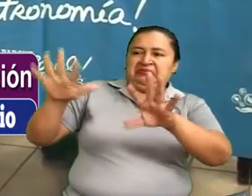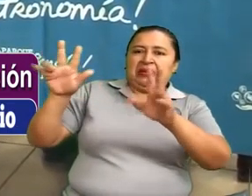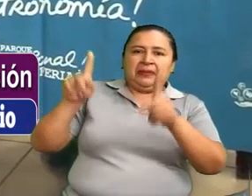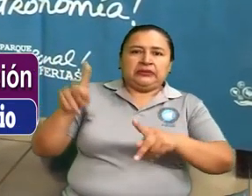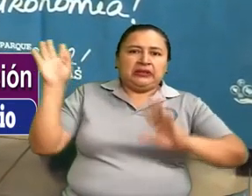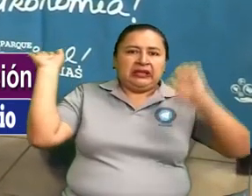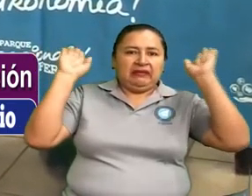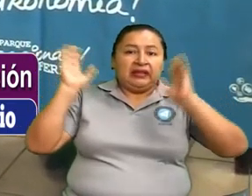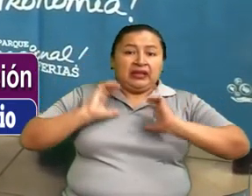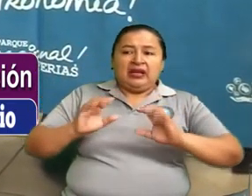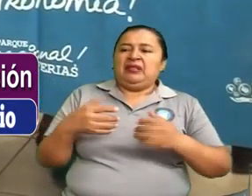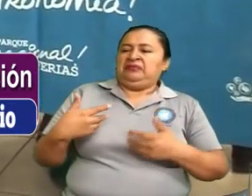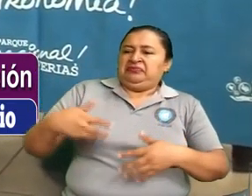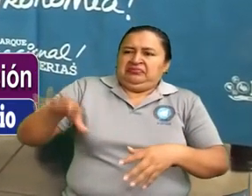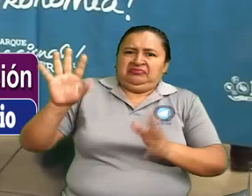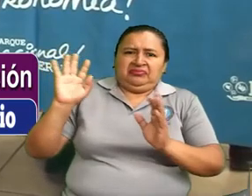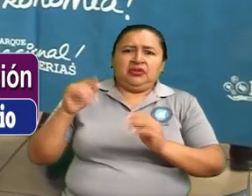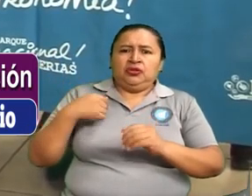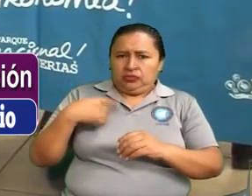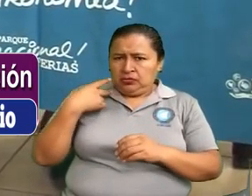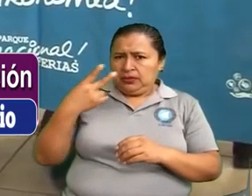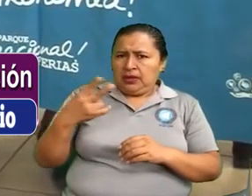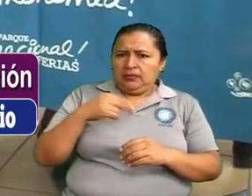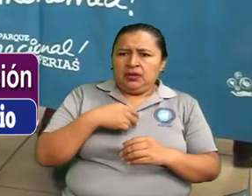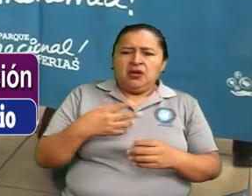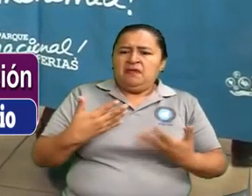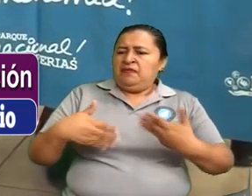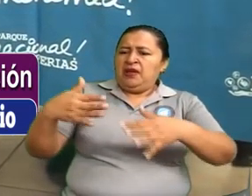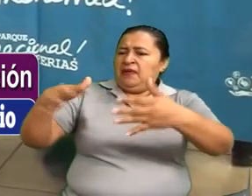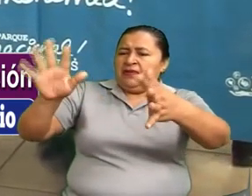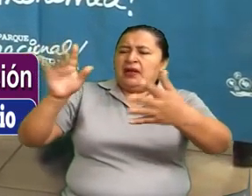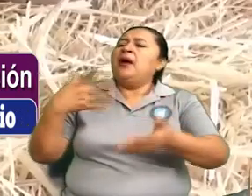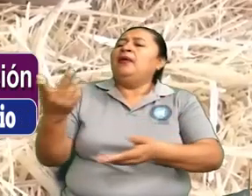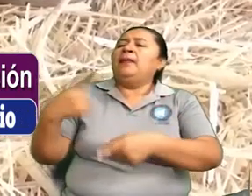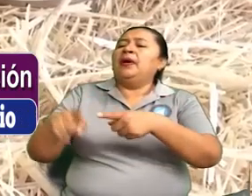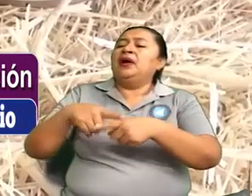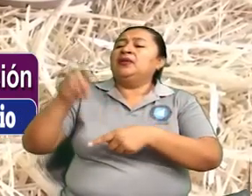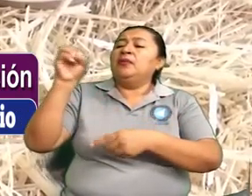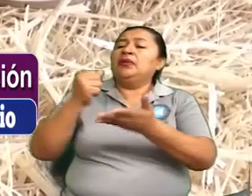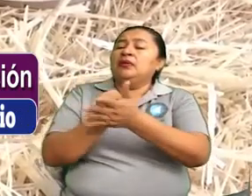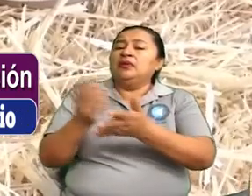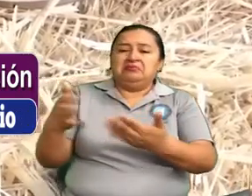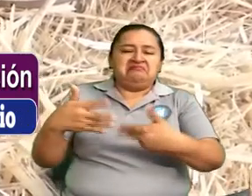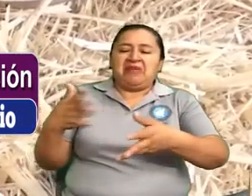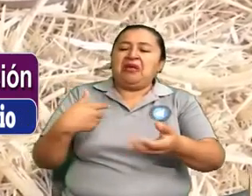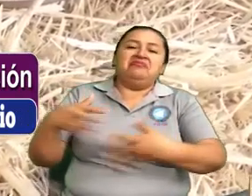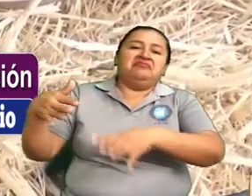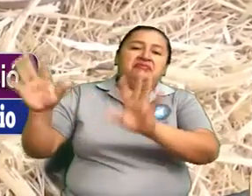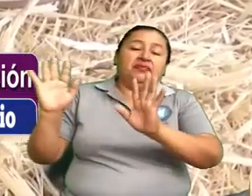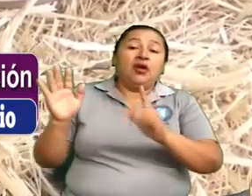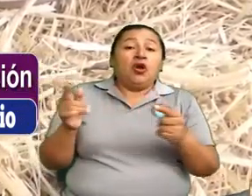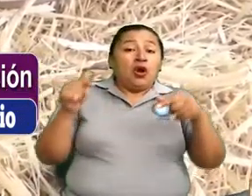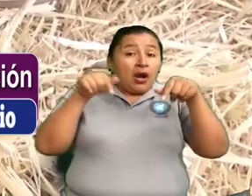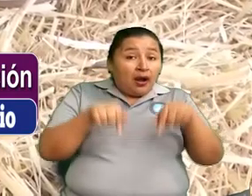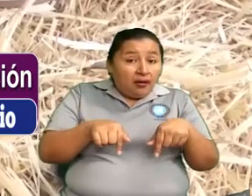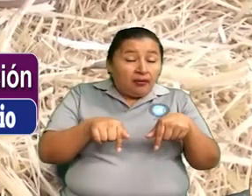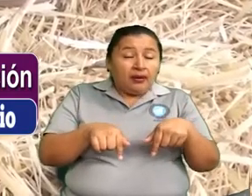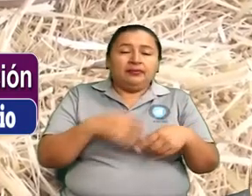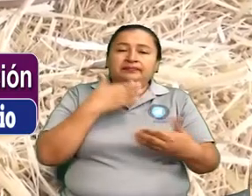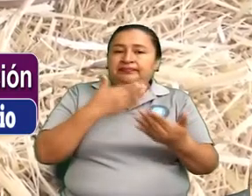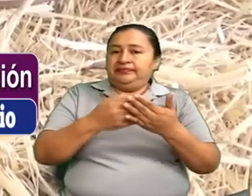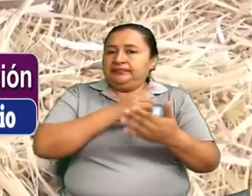vendedores ambulantes. Nosotros mirábamos cómo los desalojaban de lugares donde ellos trataban de hacer sus negocios. Hoy, gracias a Dios, no